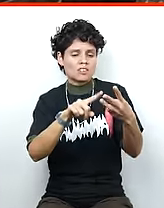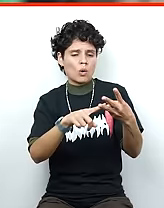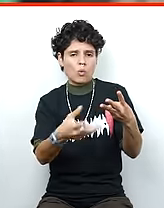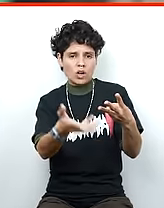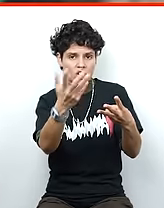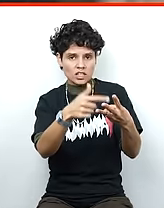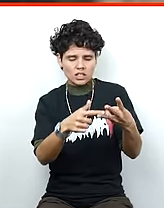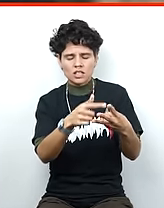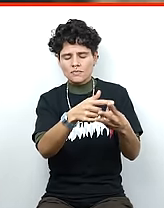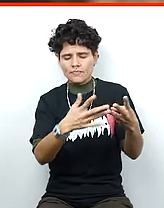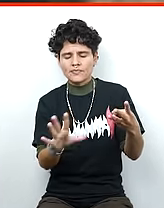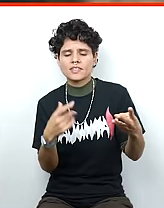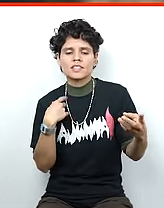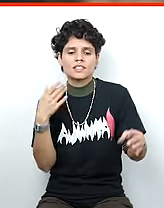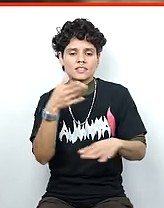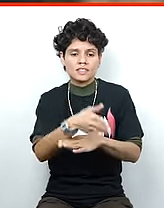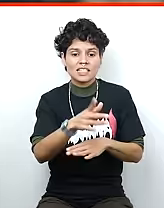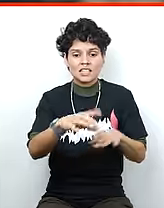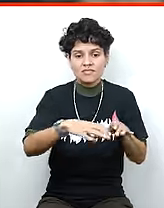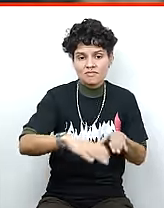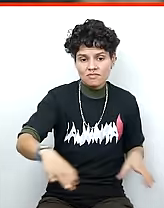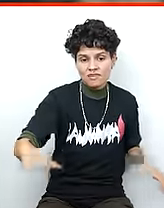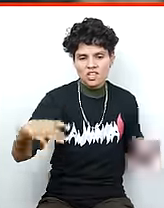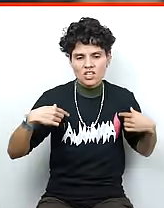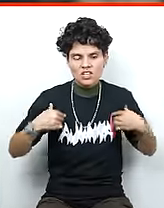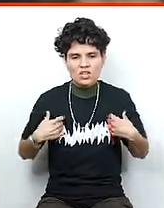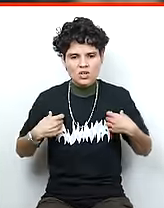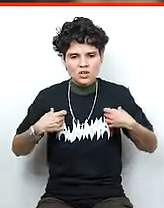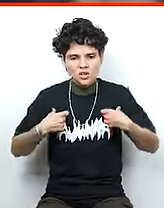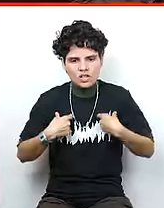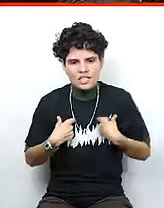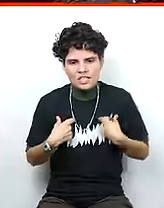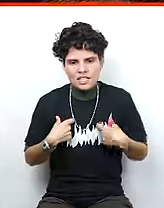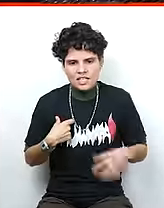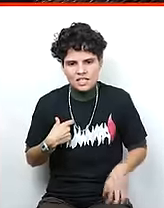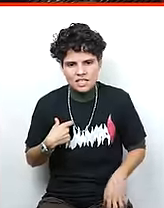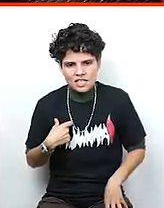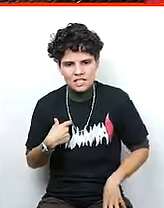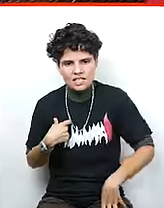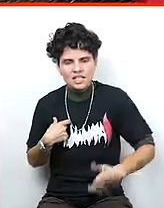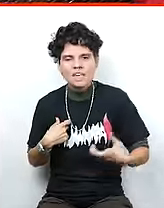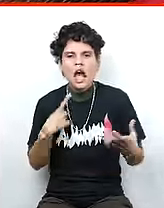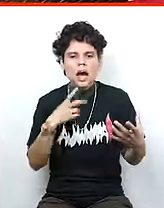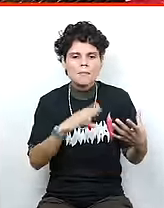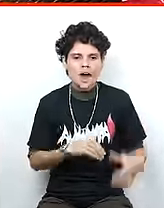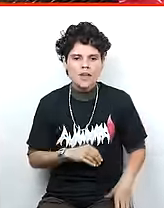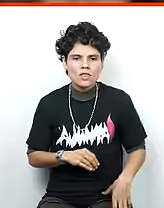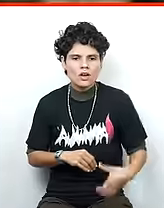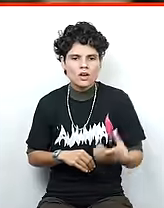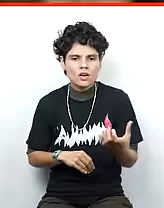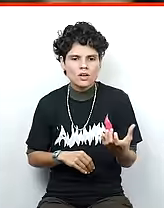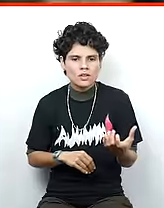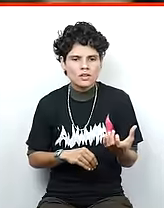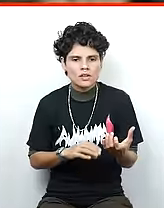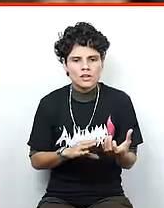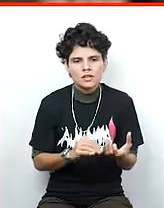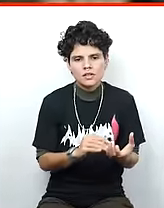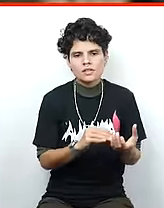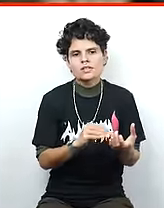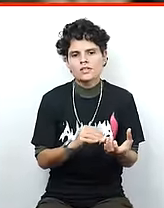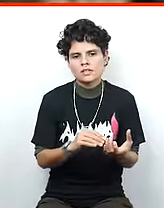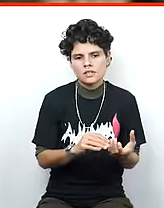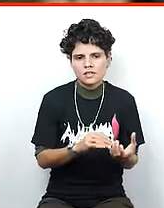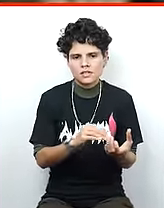español. Y cuando vamos en la Suburban, yo iba así ¡pa! Y de repente tenía apagado el teléfono, lo prendo y eso era